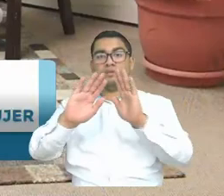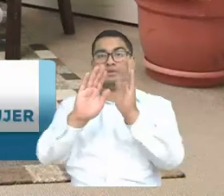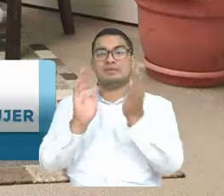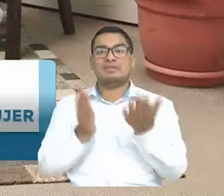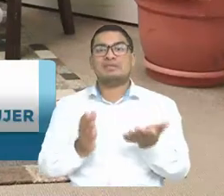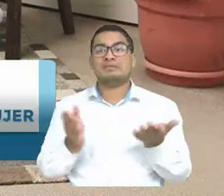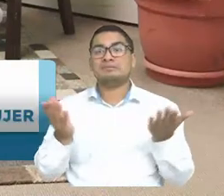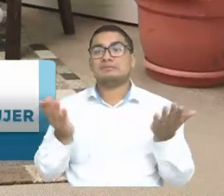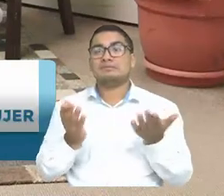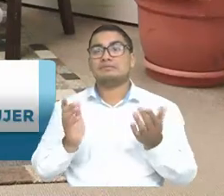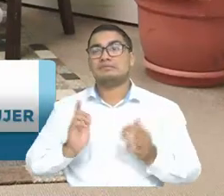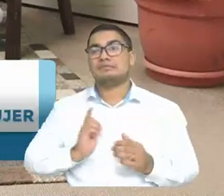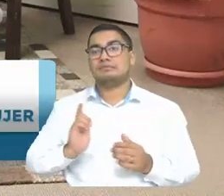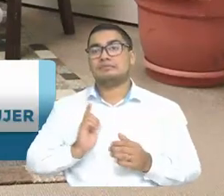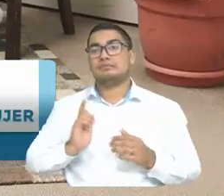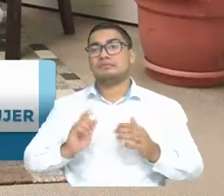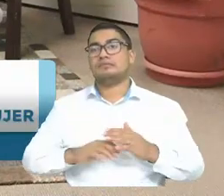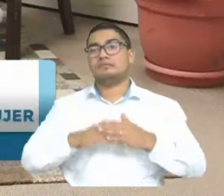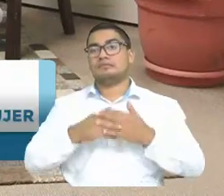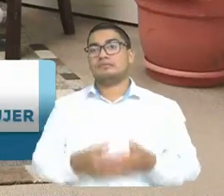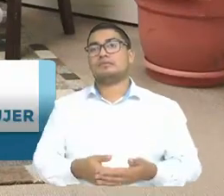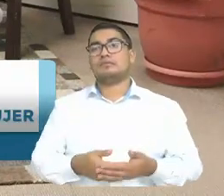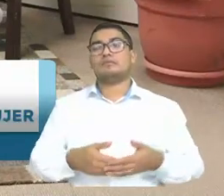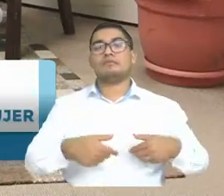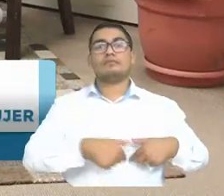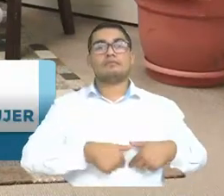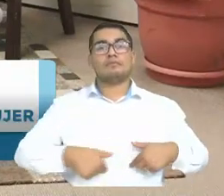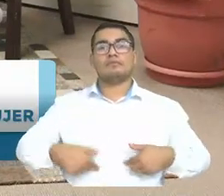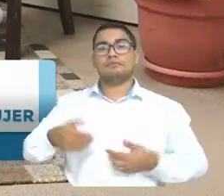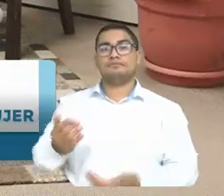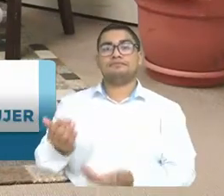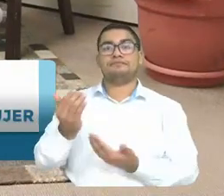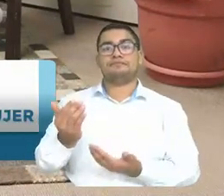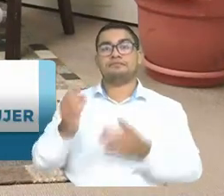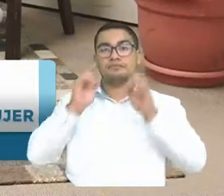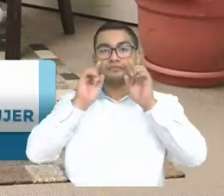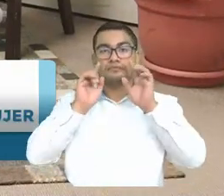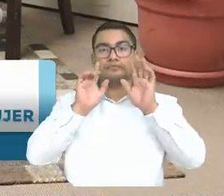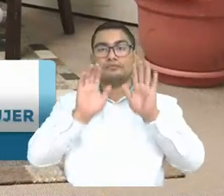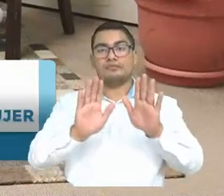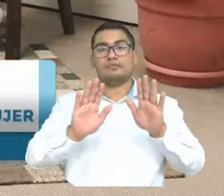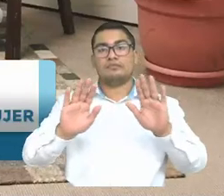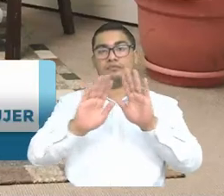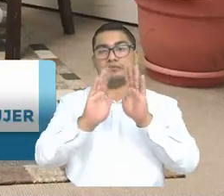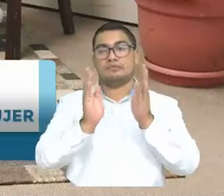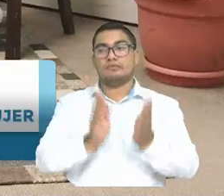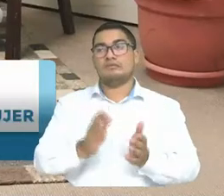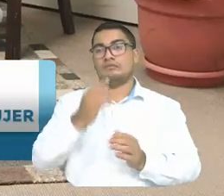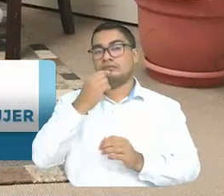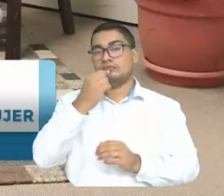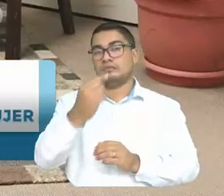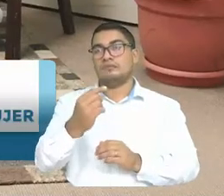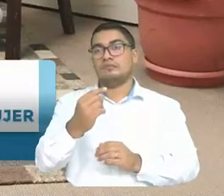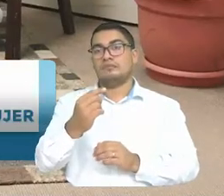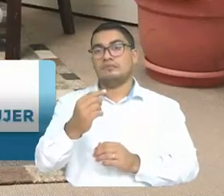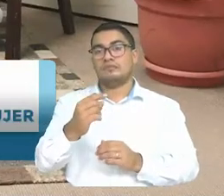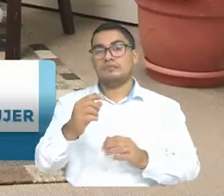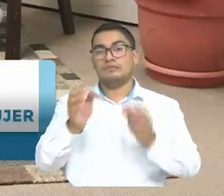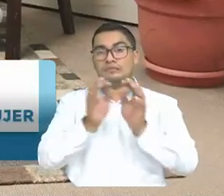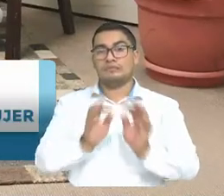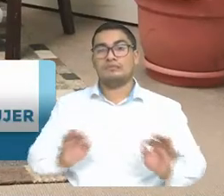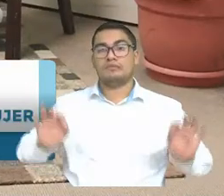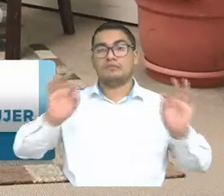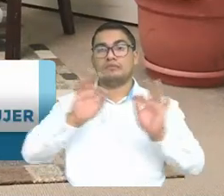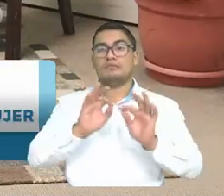que tuvo un embarazo por cesárea, obviamente. El cuidado de la mujer de un embarazo por cesárea, pues ella tiene que estar